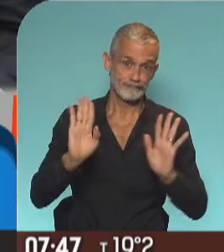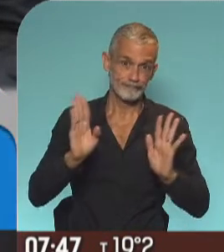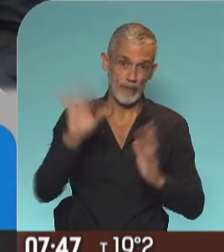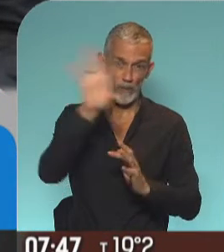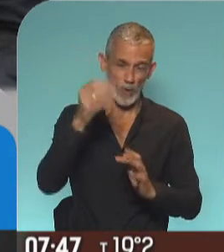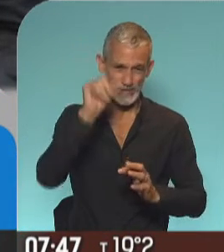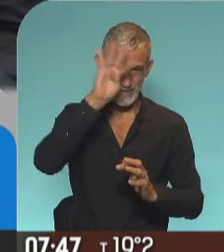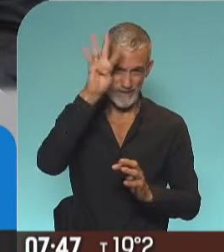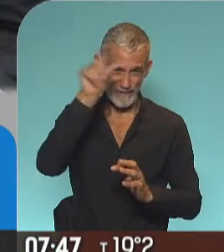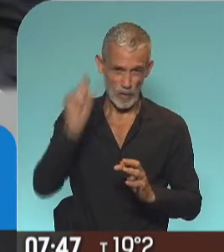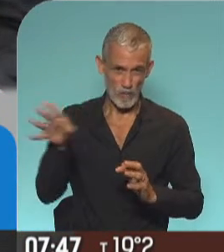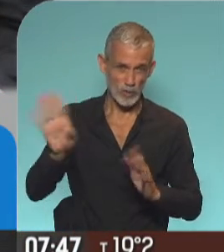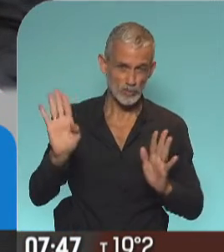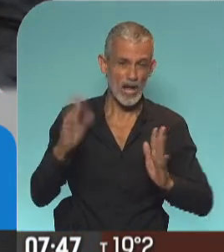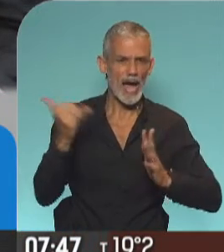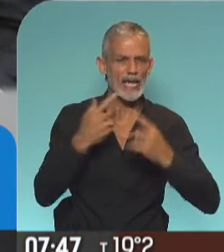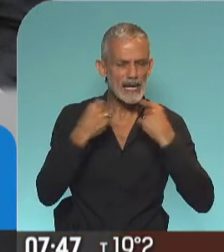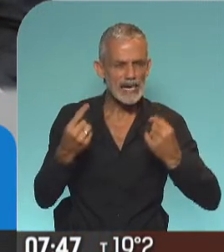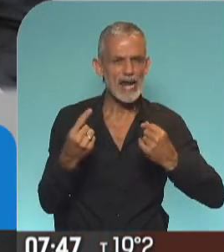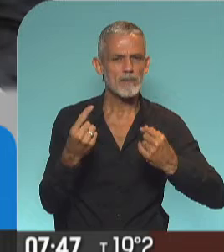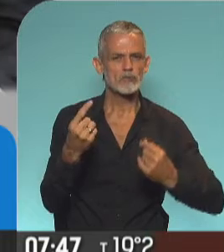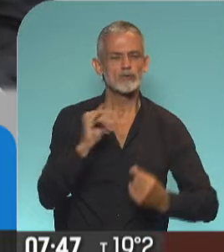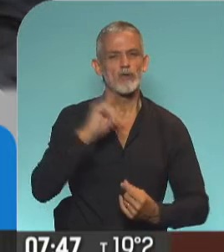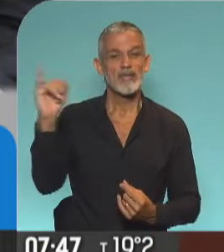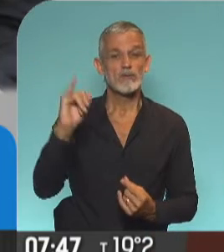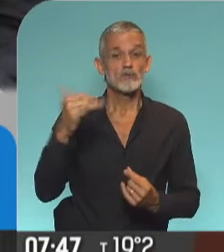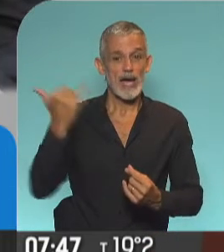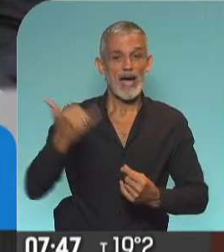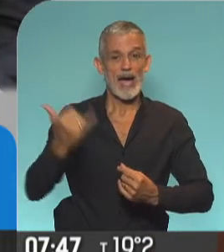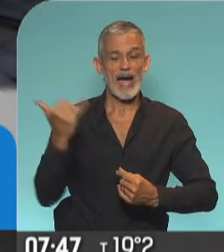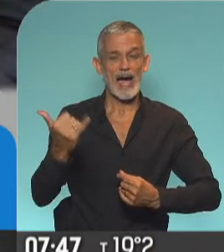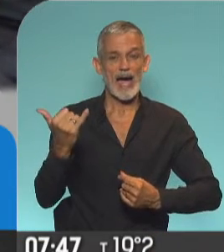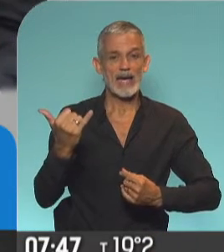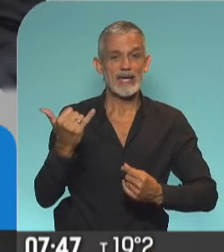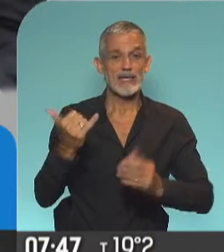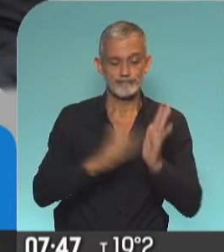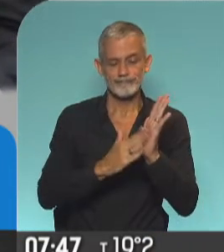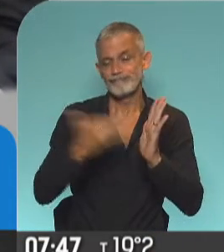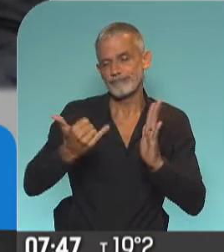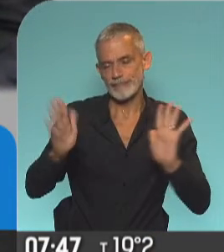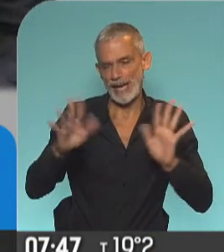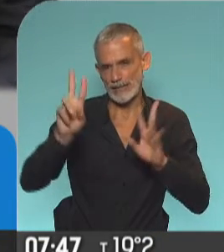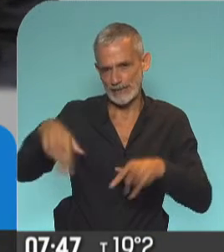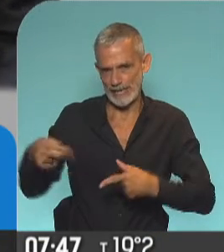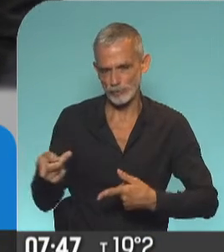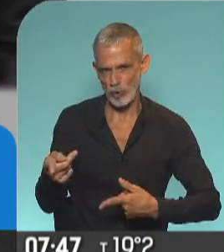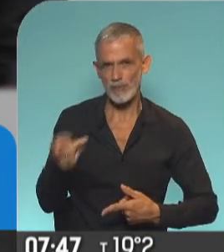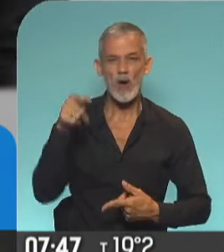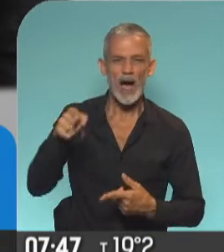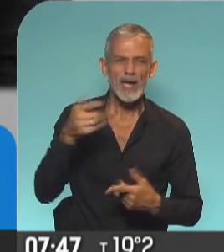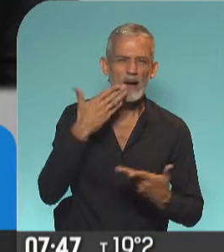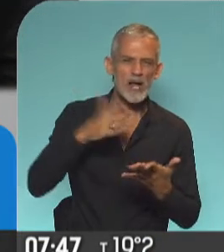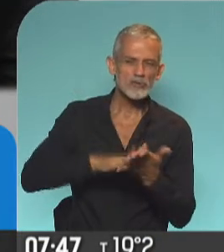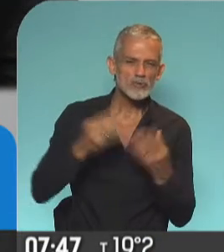Claramente hay reclamos y hay denuncias que tienen su justificación, pero de ahí a